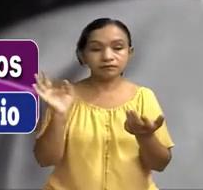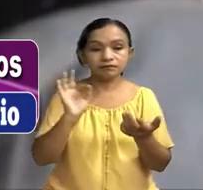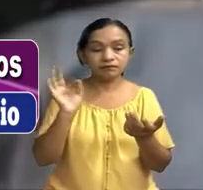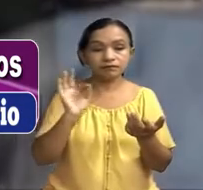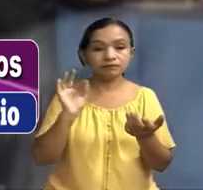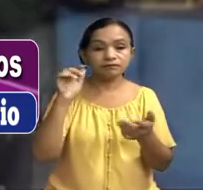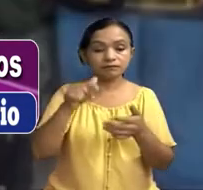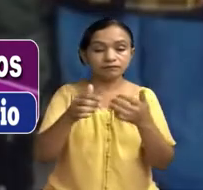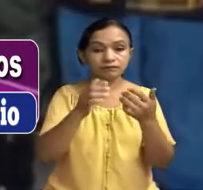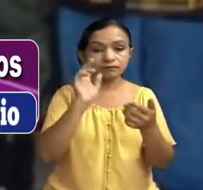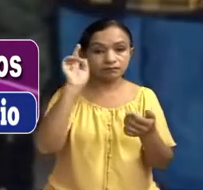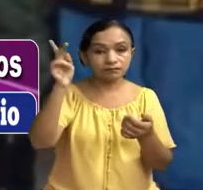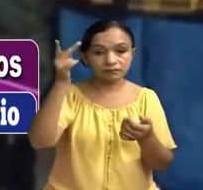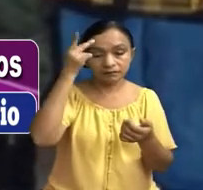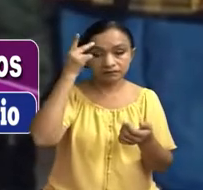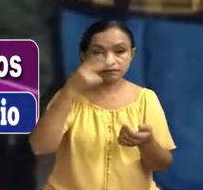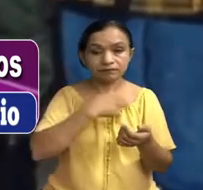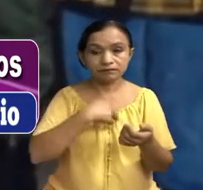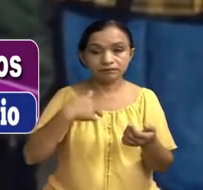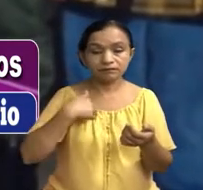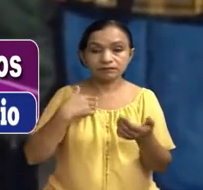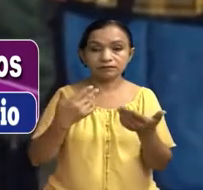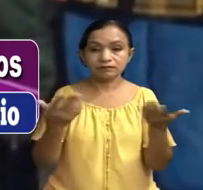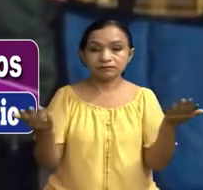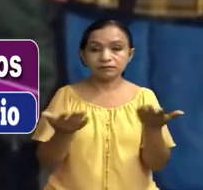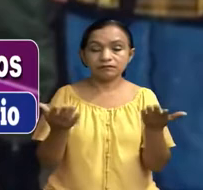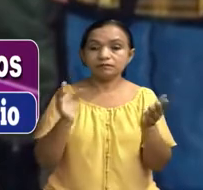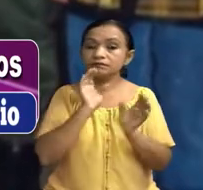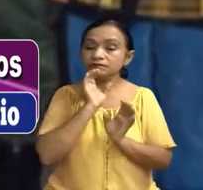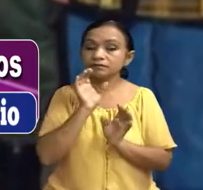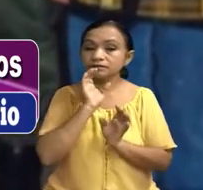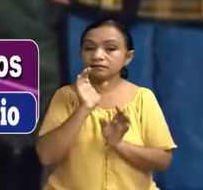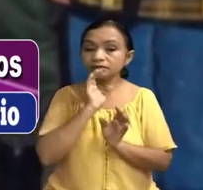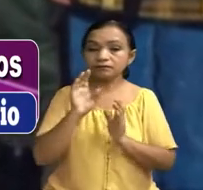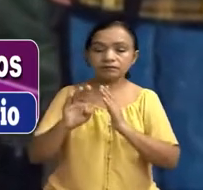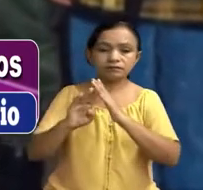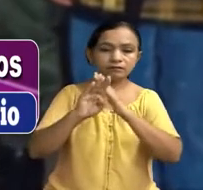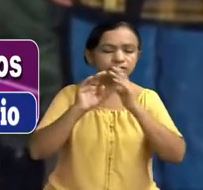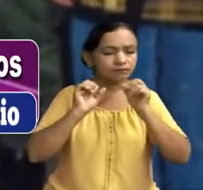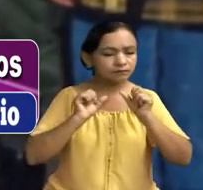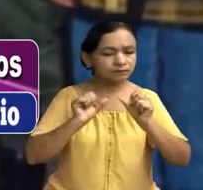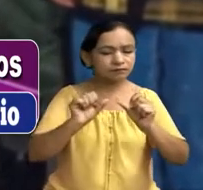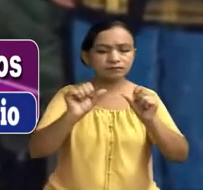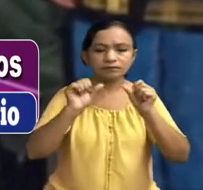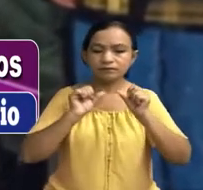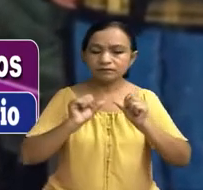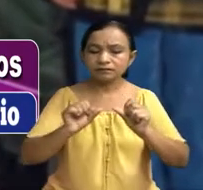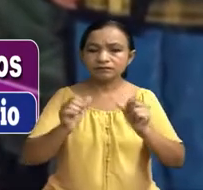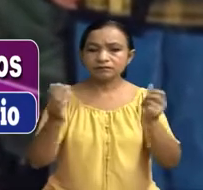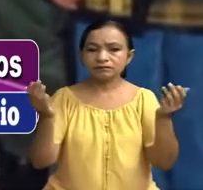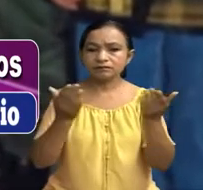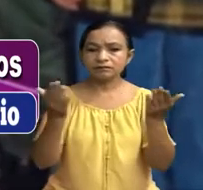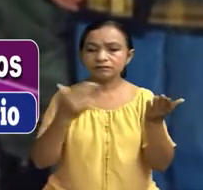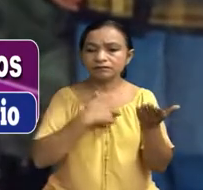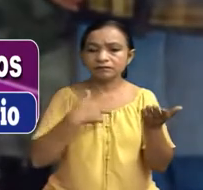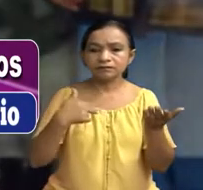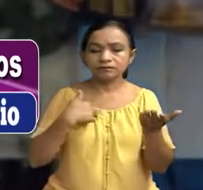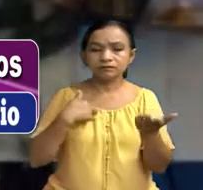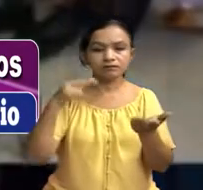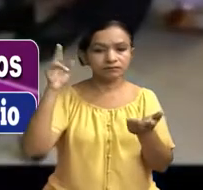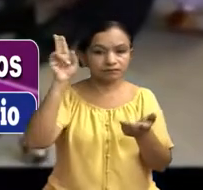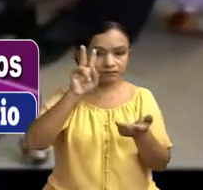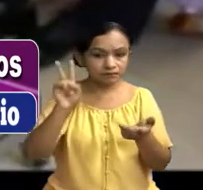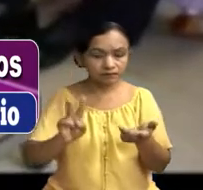enfrentar este tipo de políticas imperialistas. Digamos que en el caso de Cuba, pues esa resistencia histórica, heroica, está la resistencia de